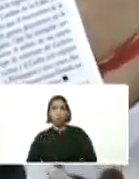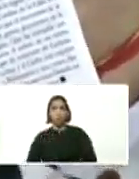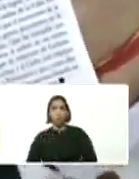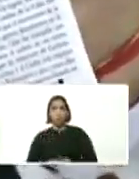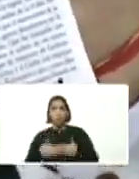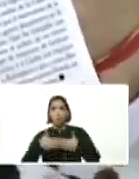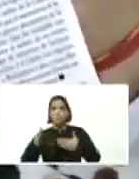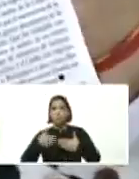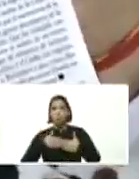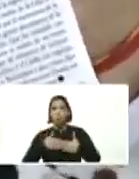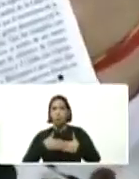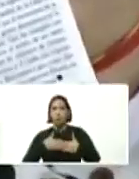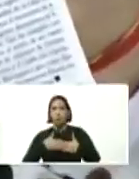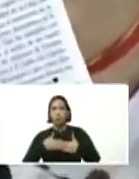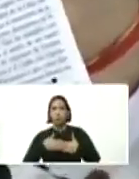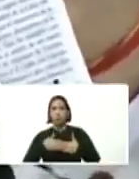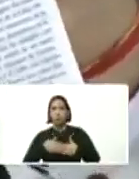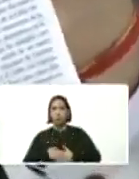del palacio,